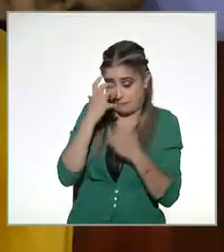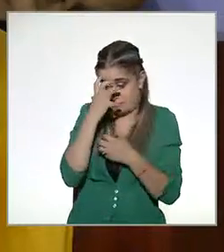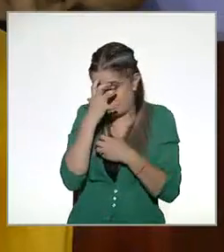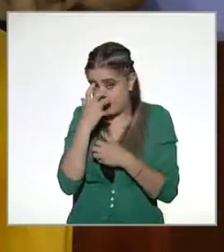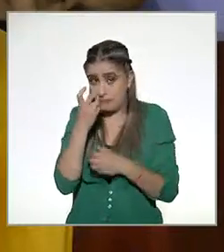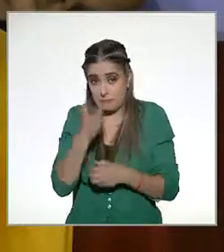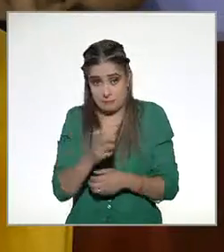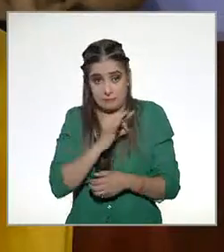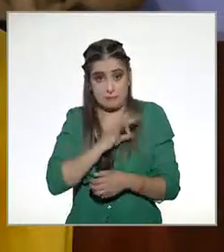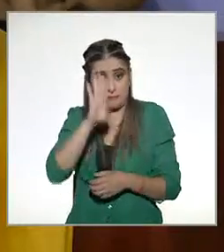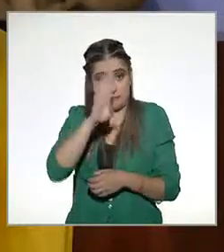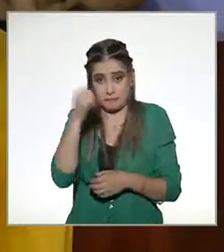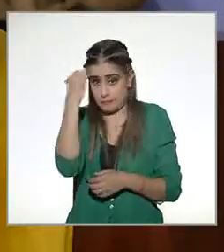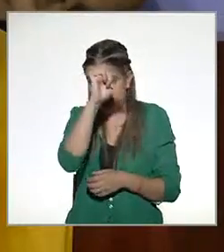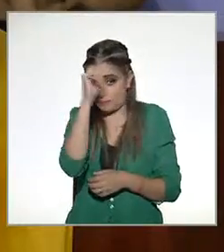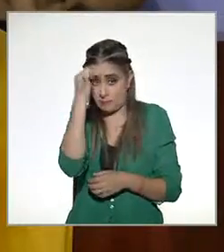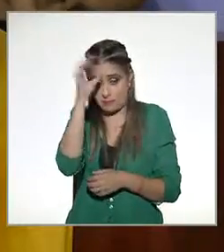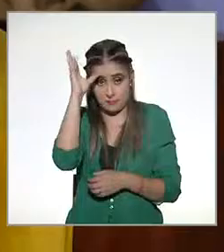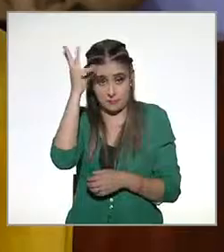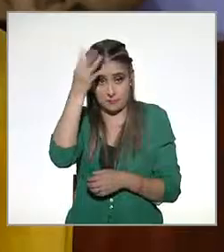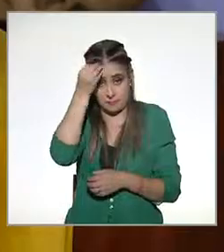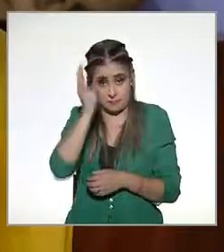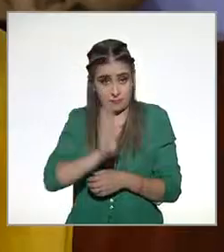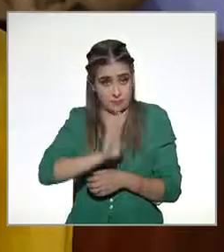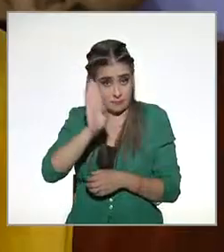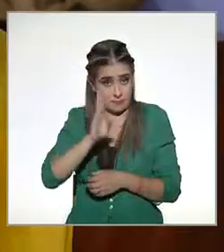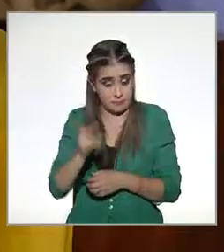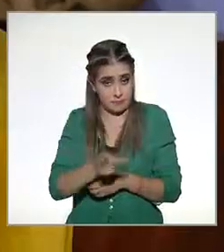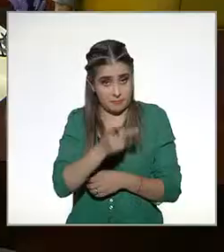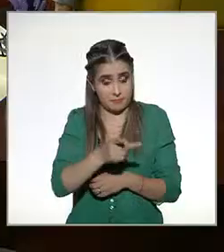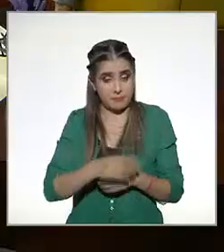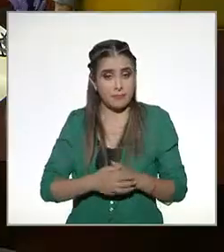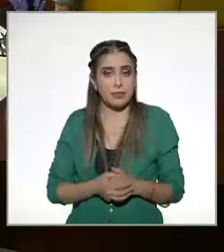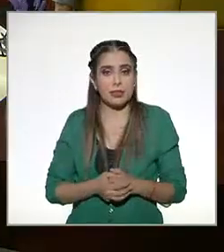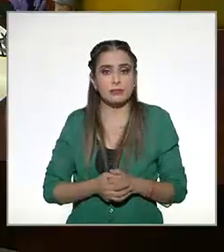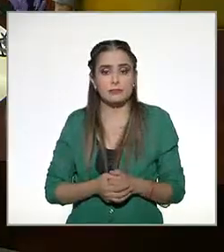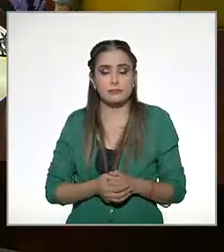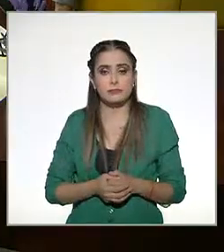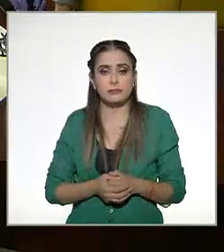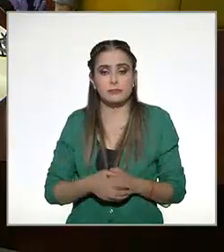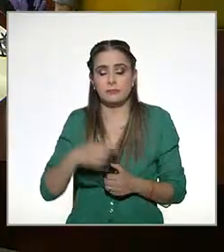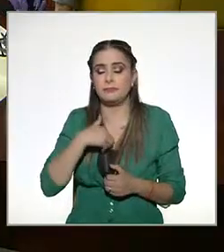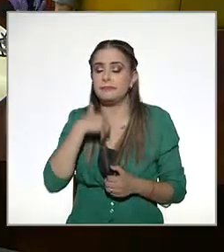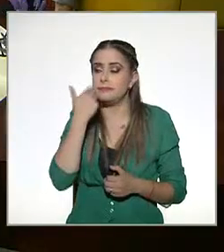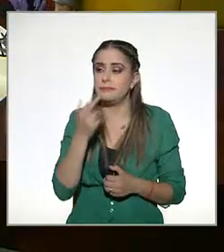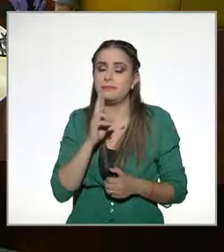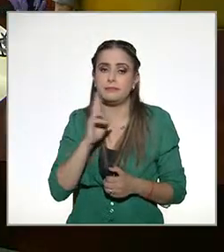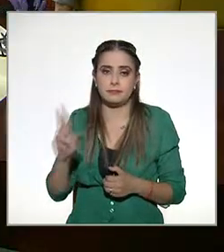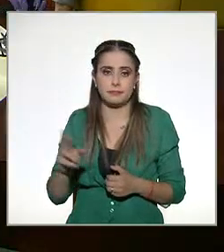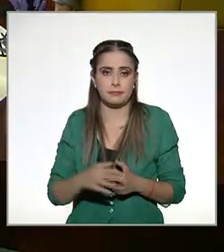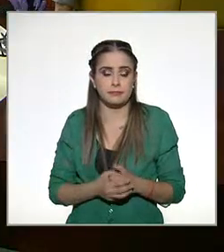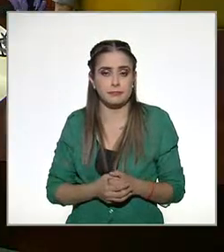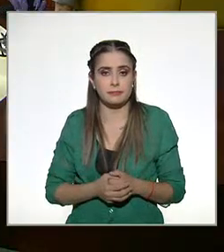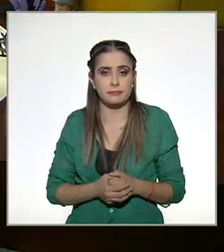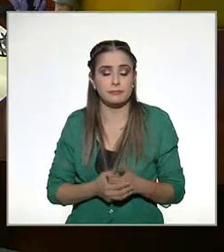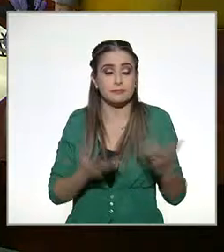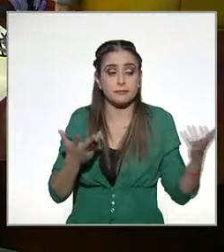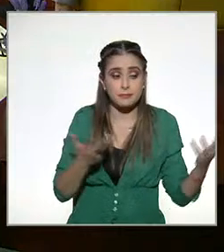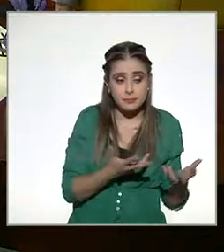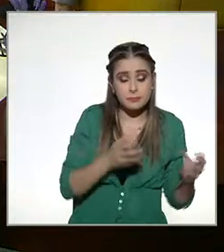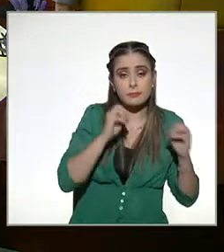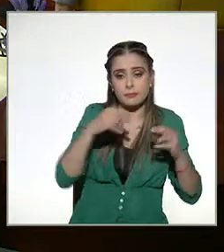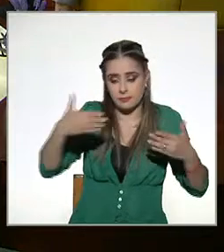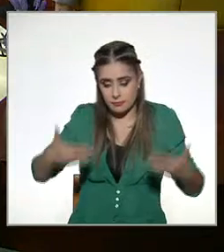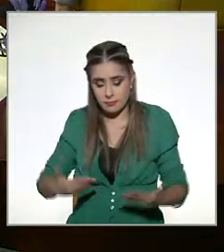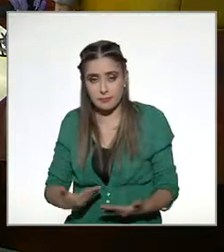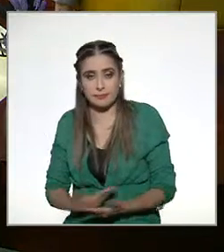un tipo de autismo. A ver. Yo quisiera contestar la primera pregunta. Pues, ¿se hace o nace o